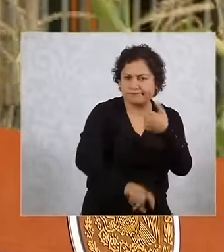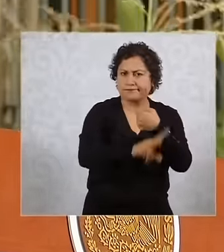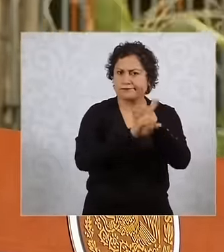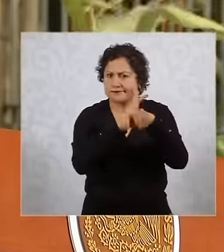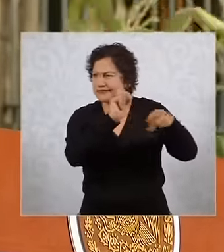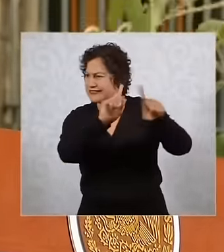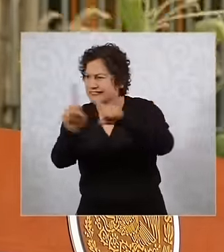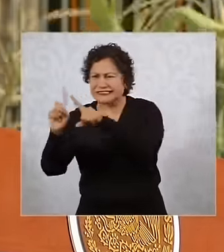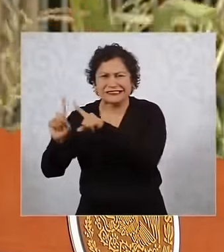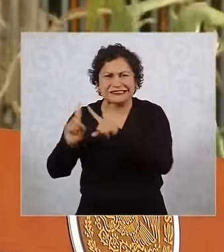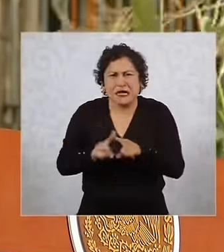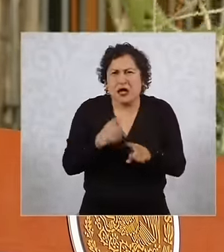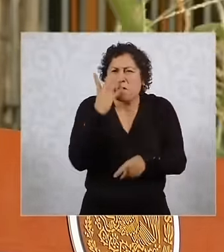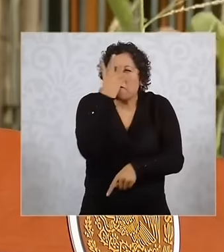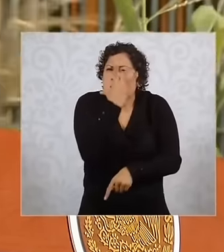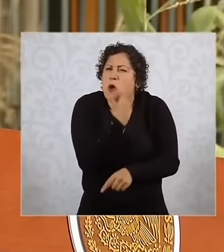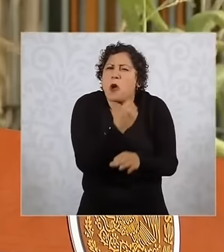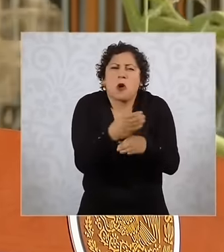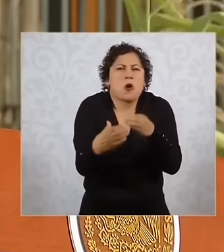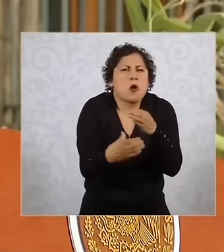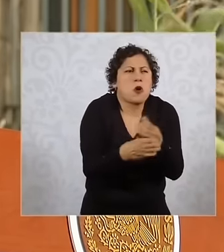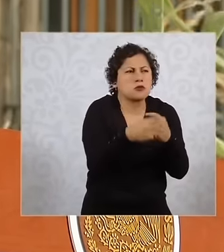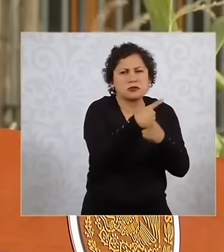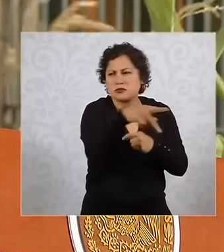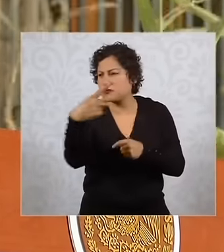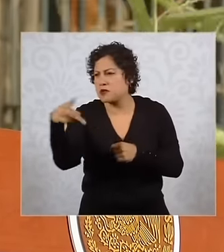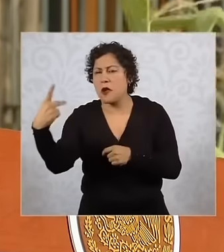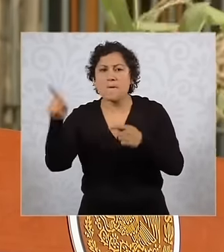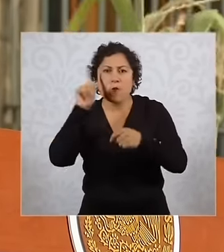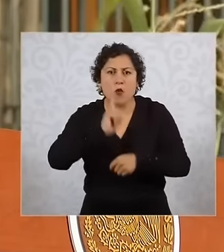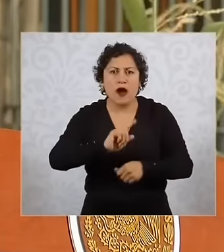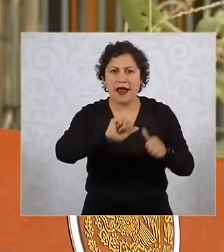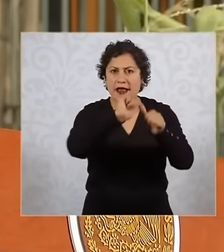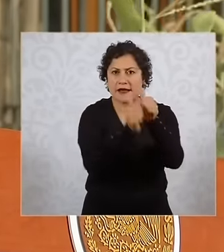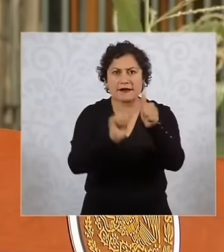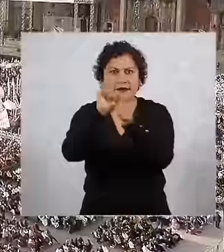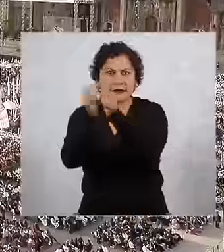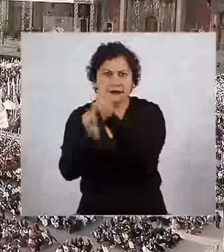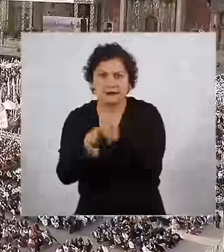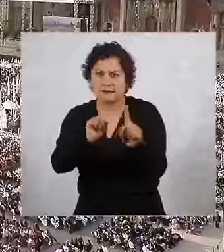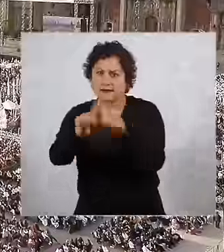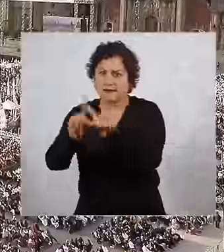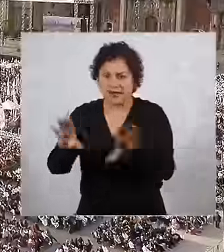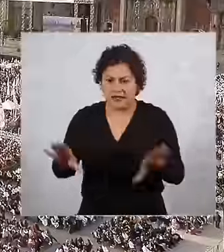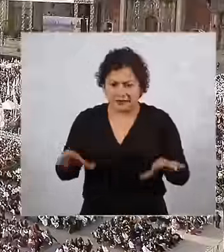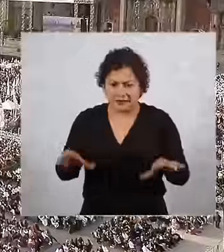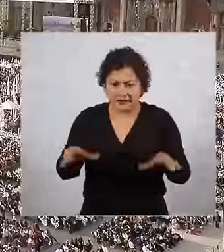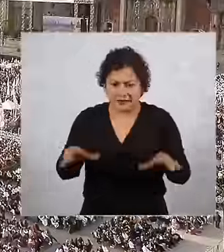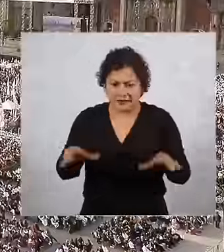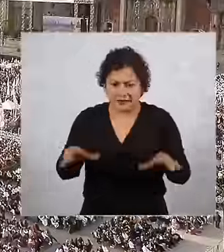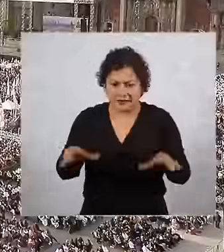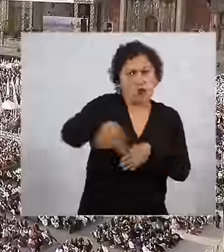que realizan las artesanas, que son raíz cultural de México.